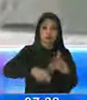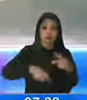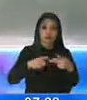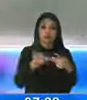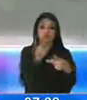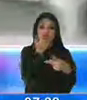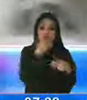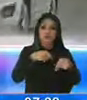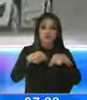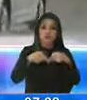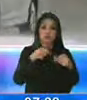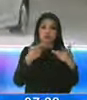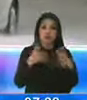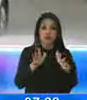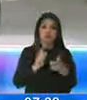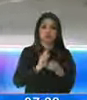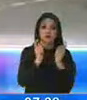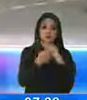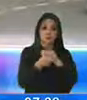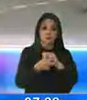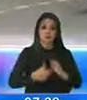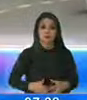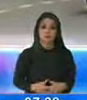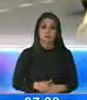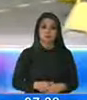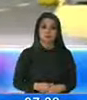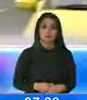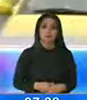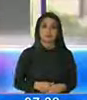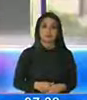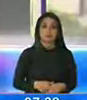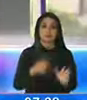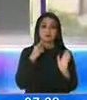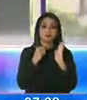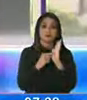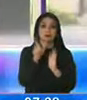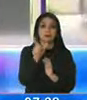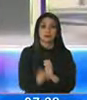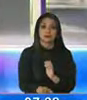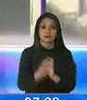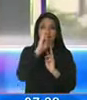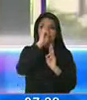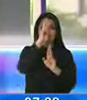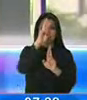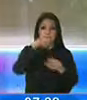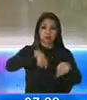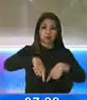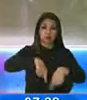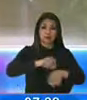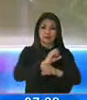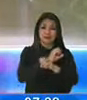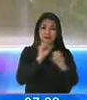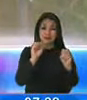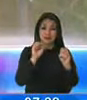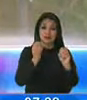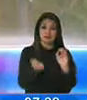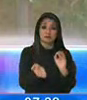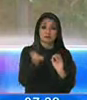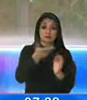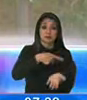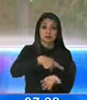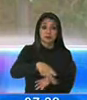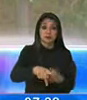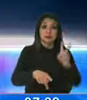de tránsito sufre modificaciones. Así, por ejemplo, quienes excedan los límites de velocidad pasarán a pagar de